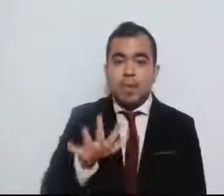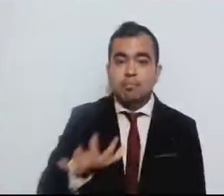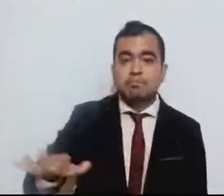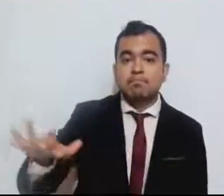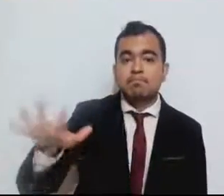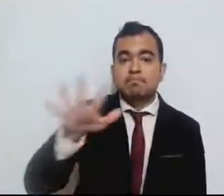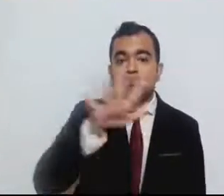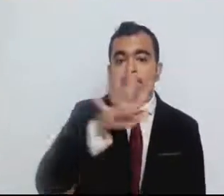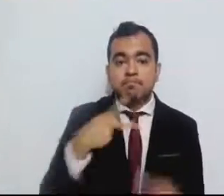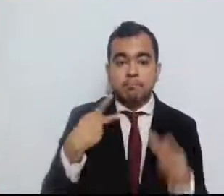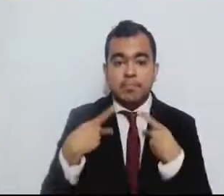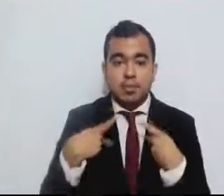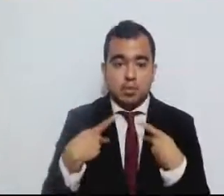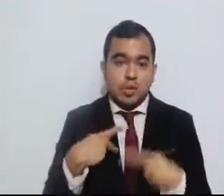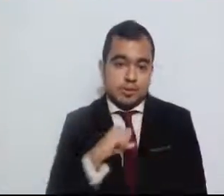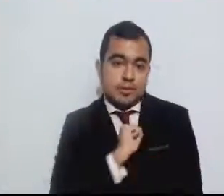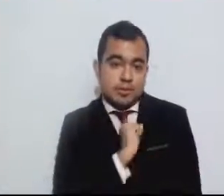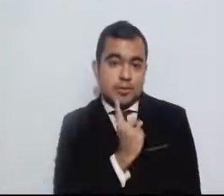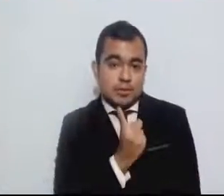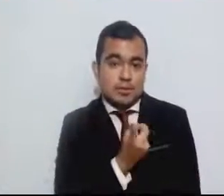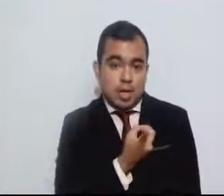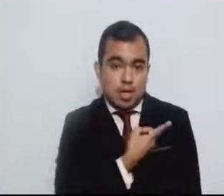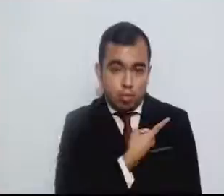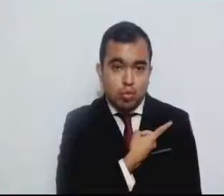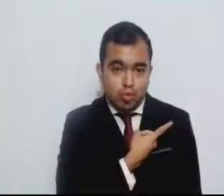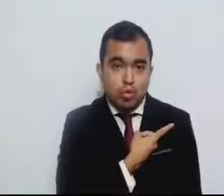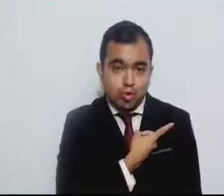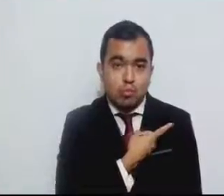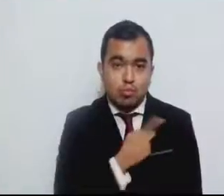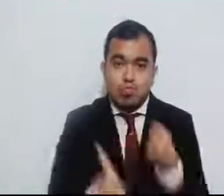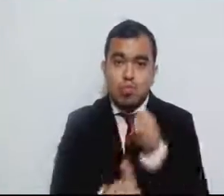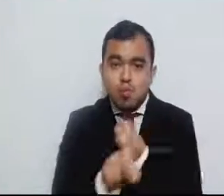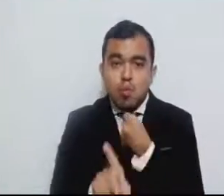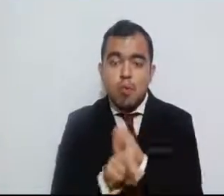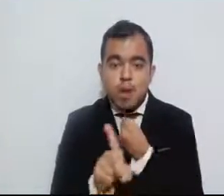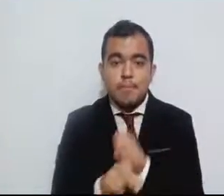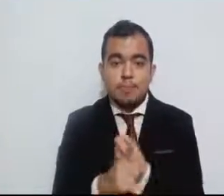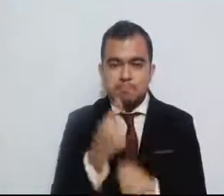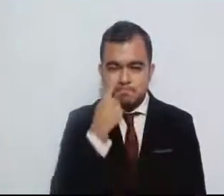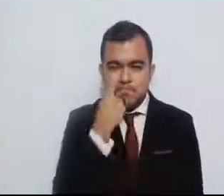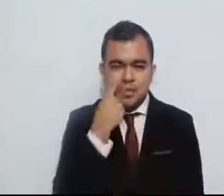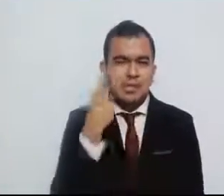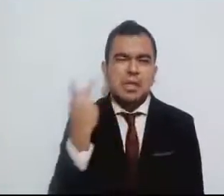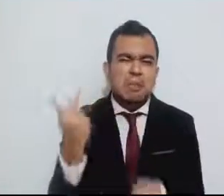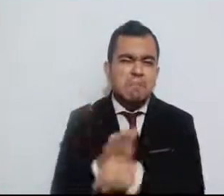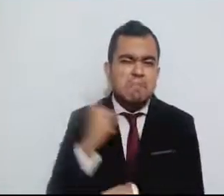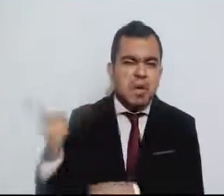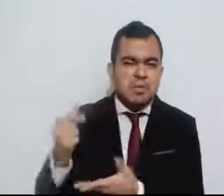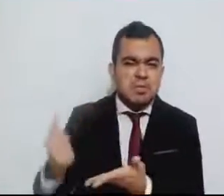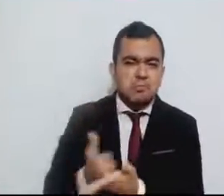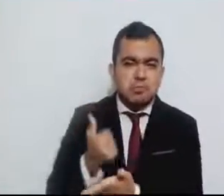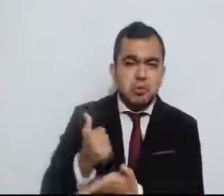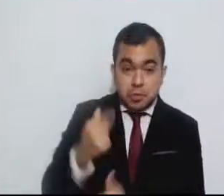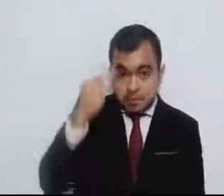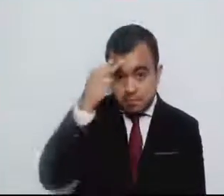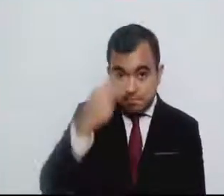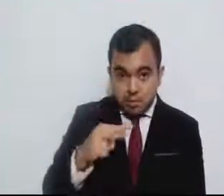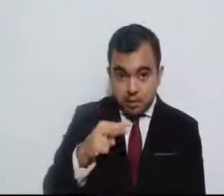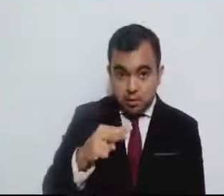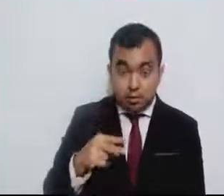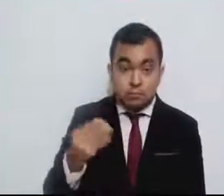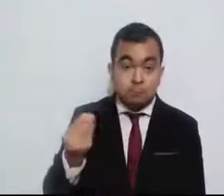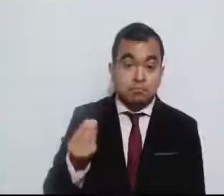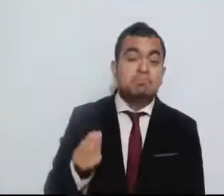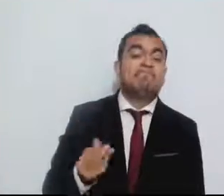de salud pública que fíjense nada más lo que pasa en la Ciudad de México. El número de mujeres